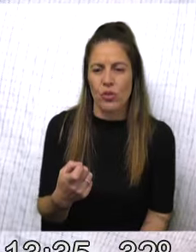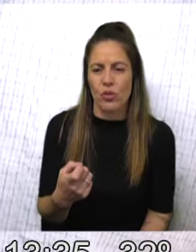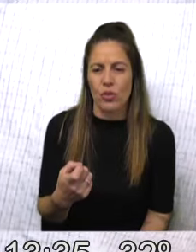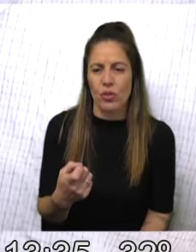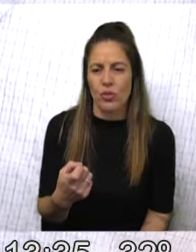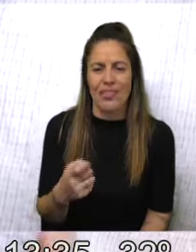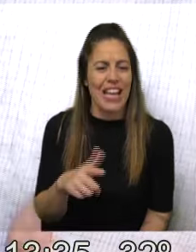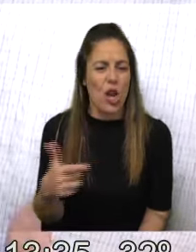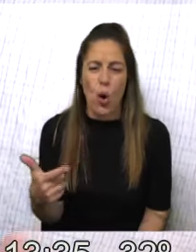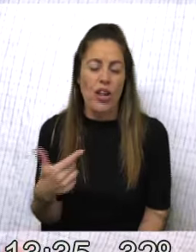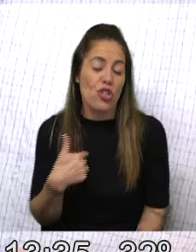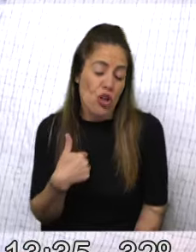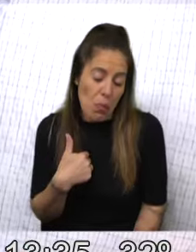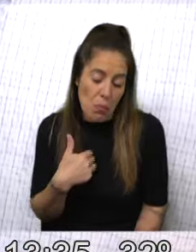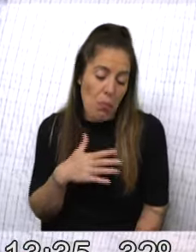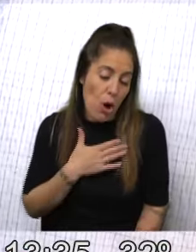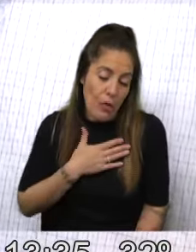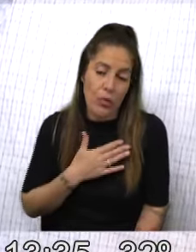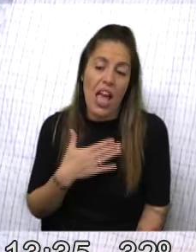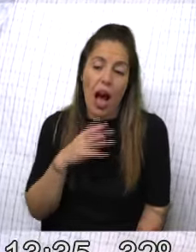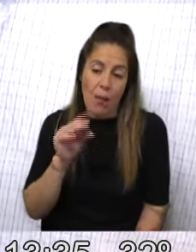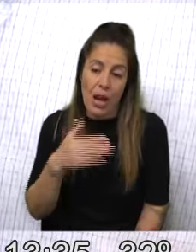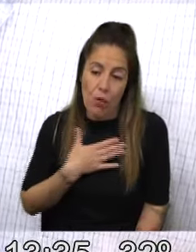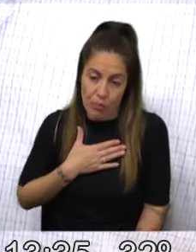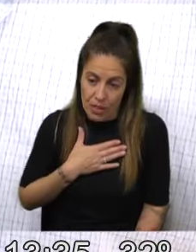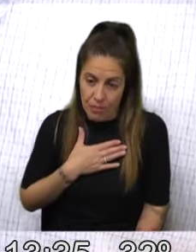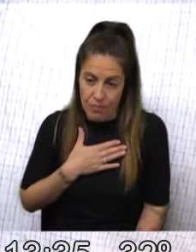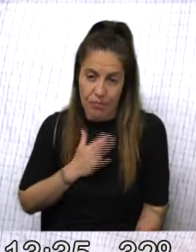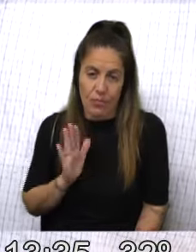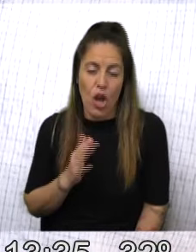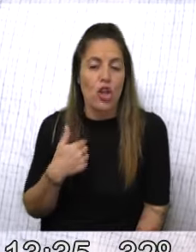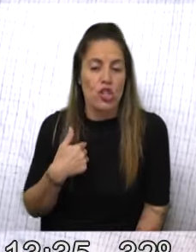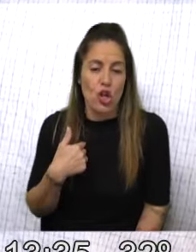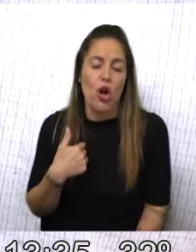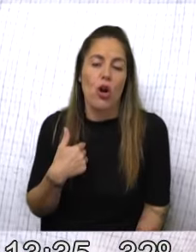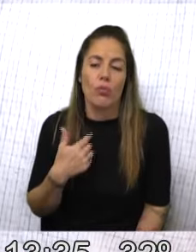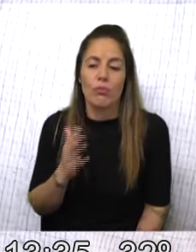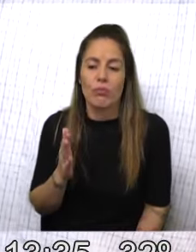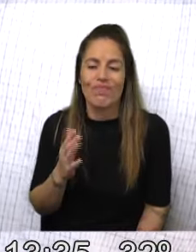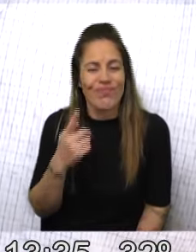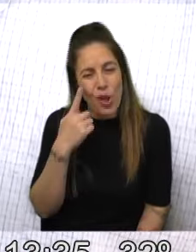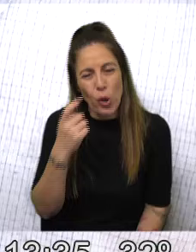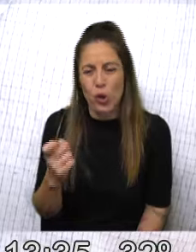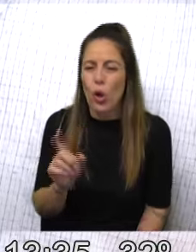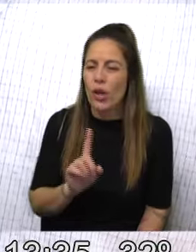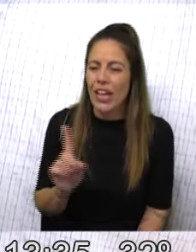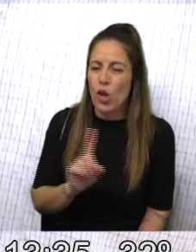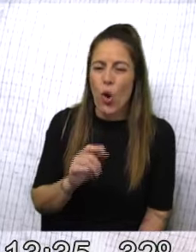que no hay, yo por lo menos, ¿no? Me habla por mí. Yo por lo menos noto que no